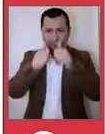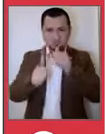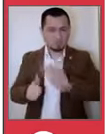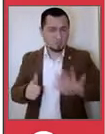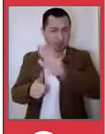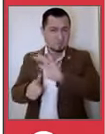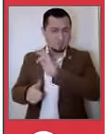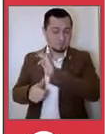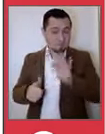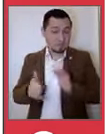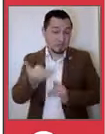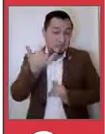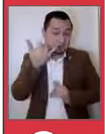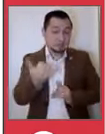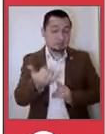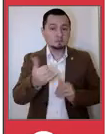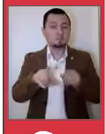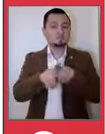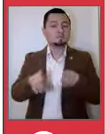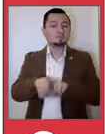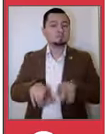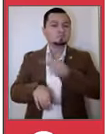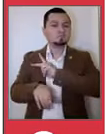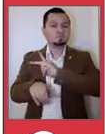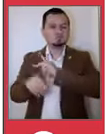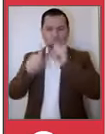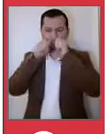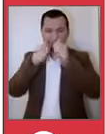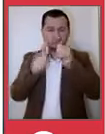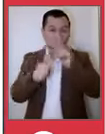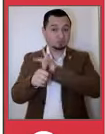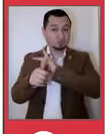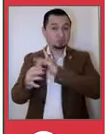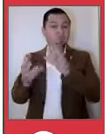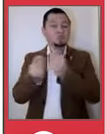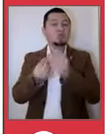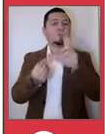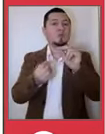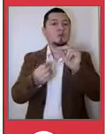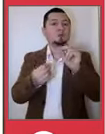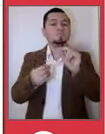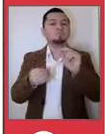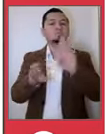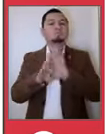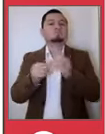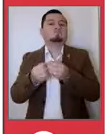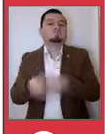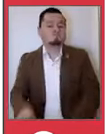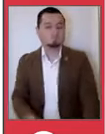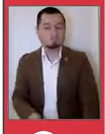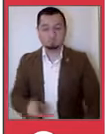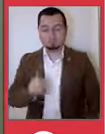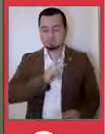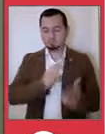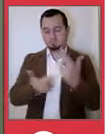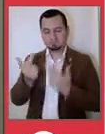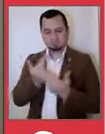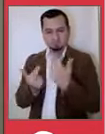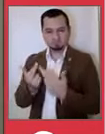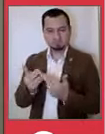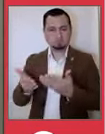camino y por supuesto eso es lo que nos garantiza que nuestro sistema no se vaya a desbordar pero regreso